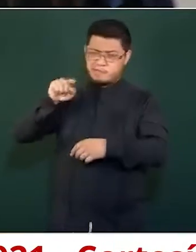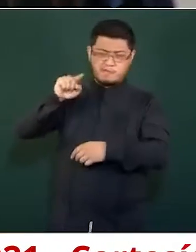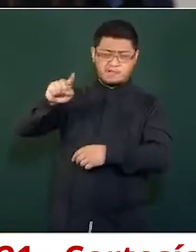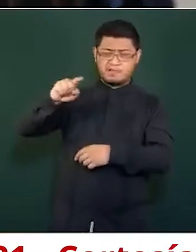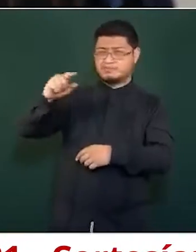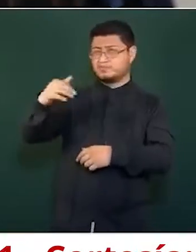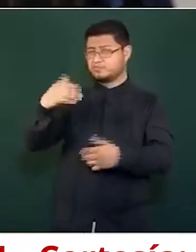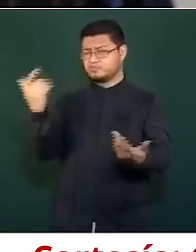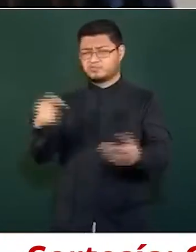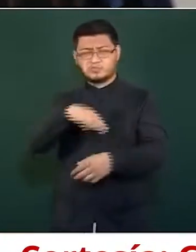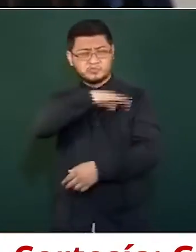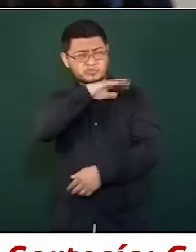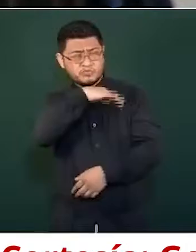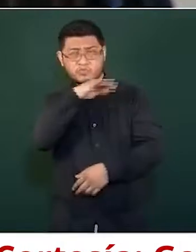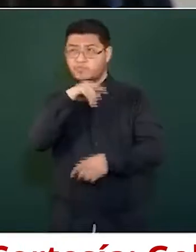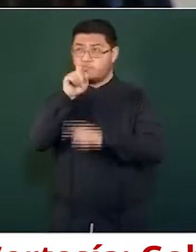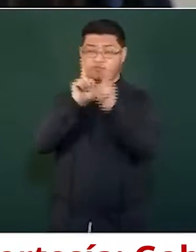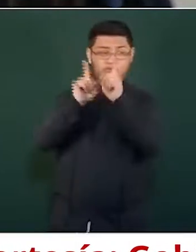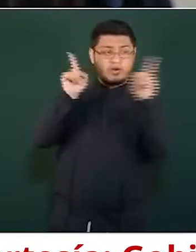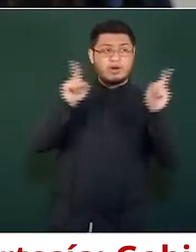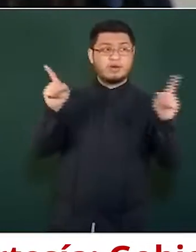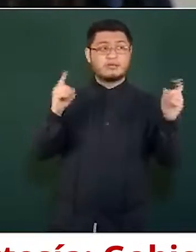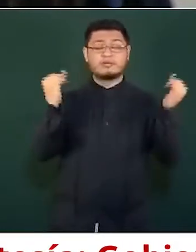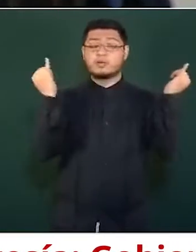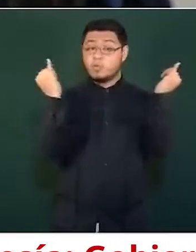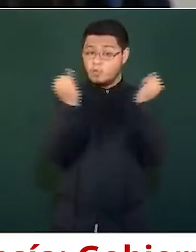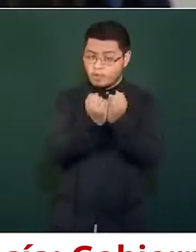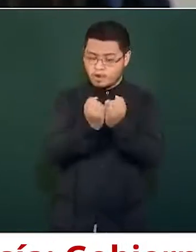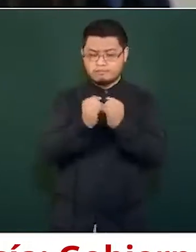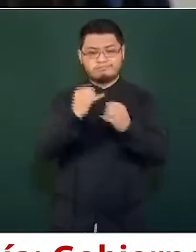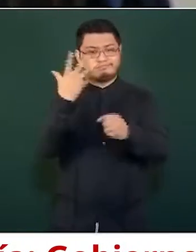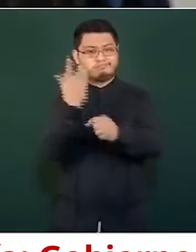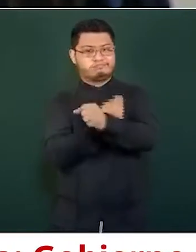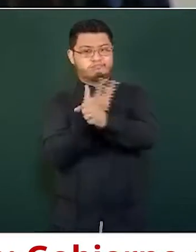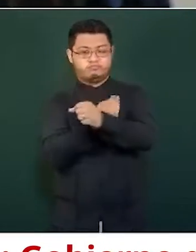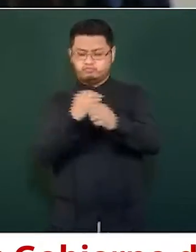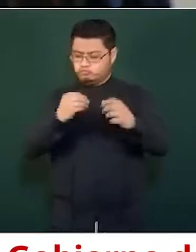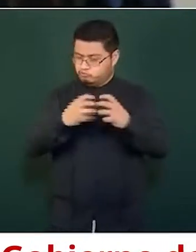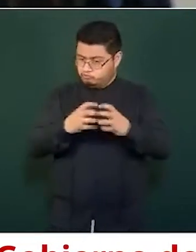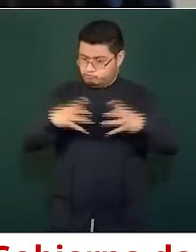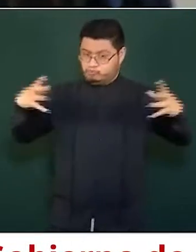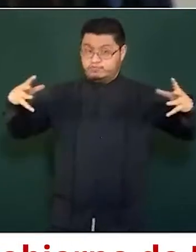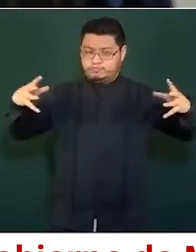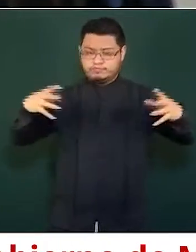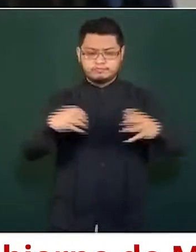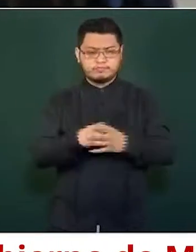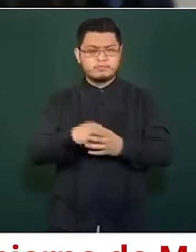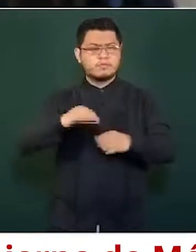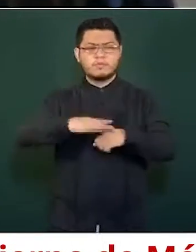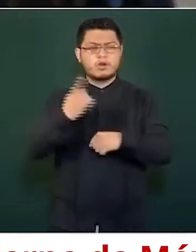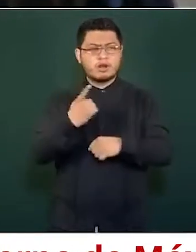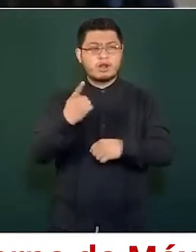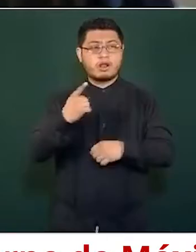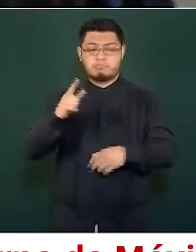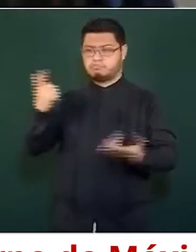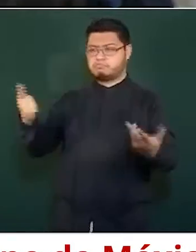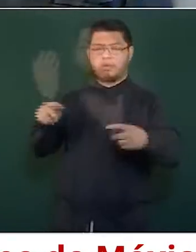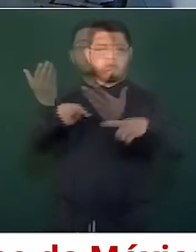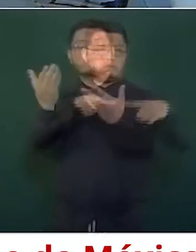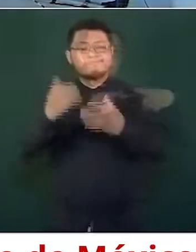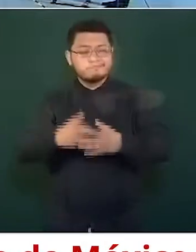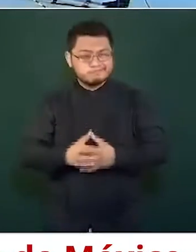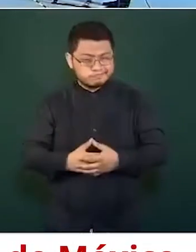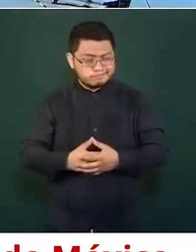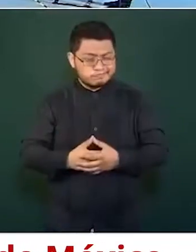el costo de la producción eléctrica. Esto debido fundamentalmente a un menor uso de parques eólicos y parques